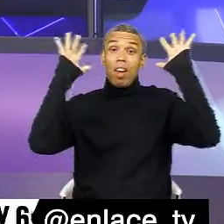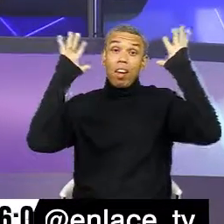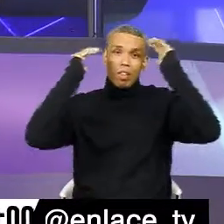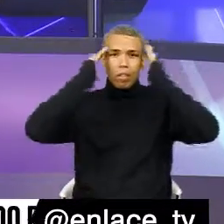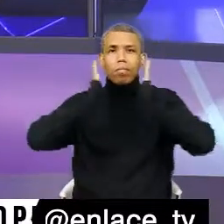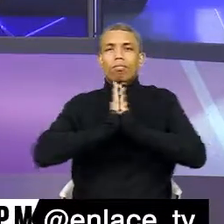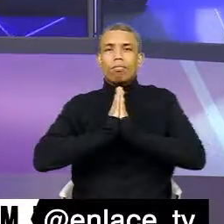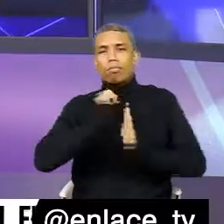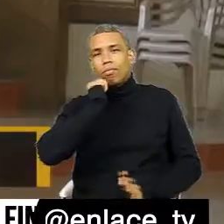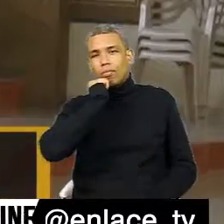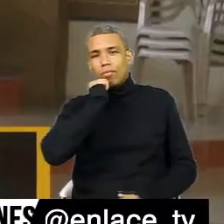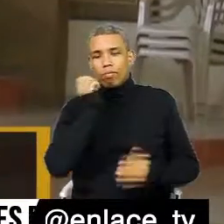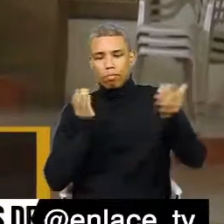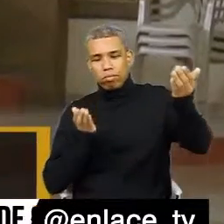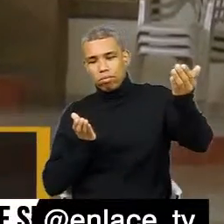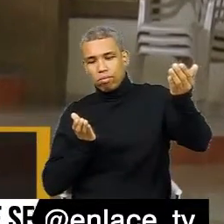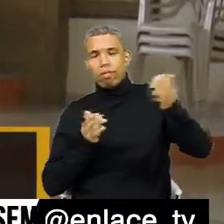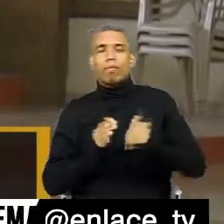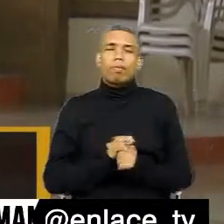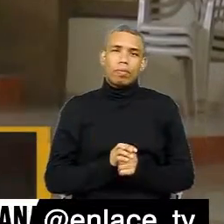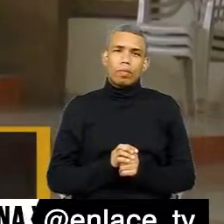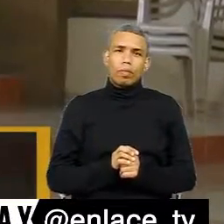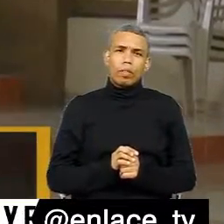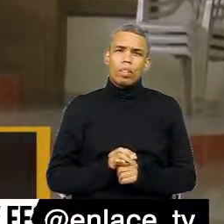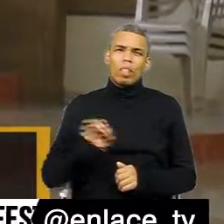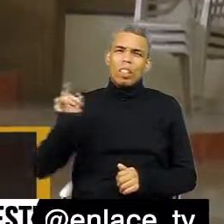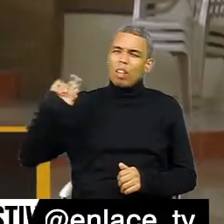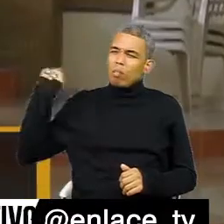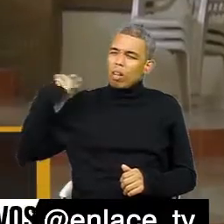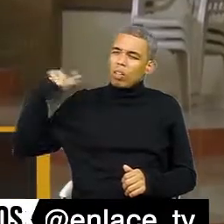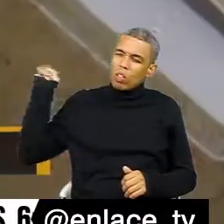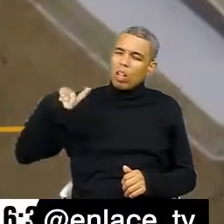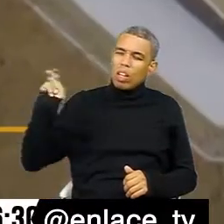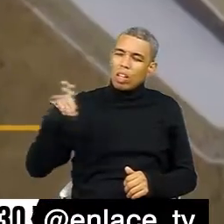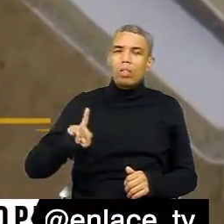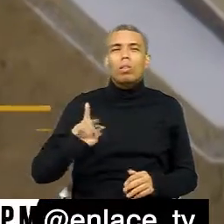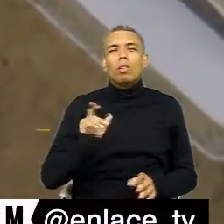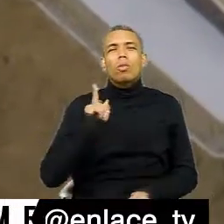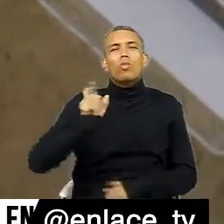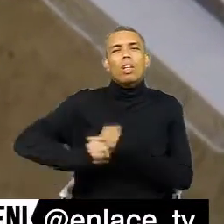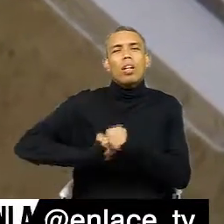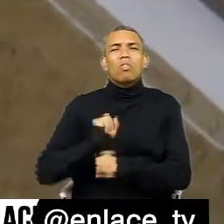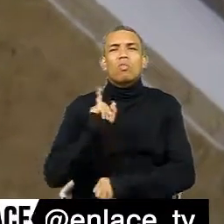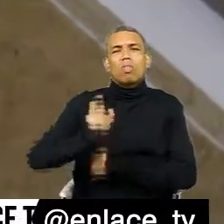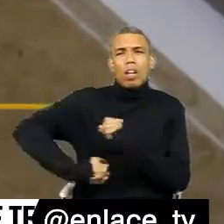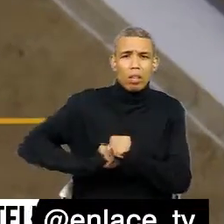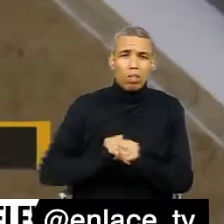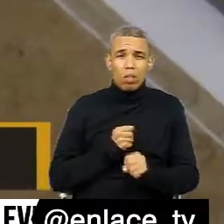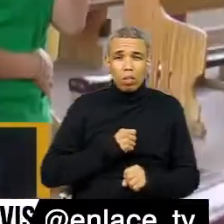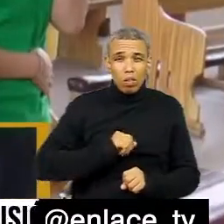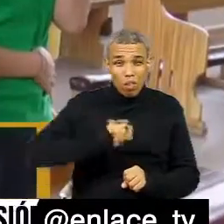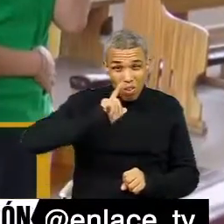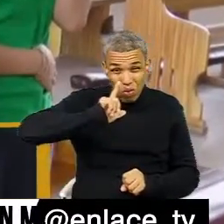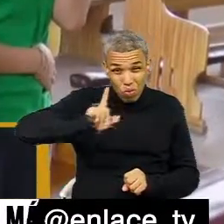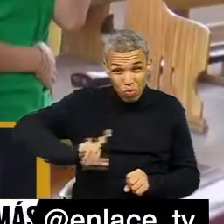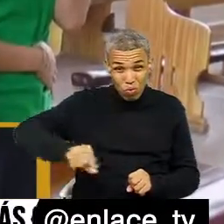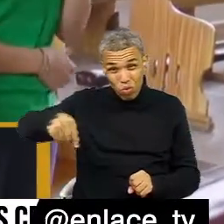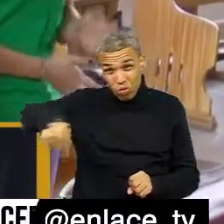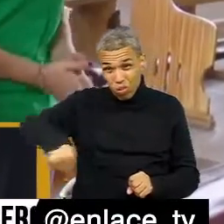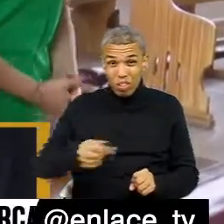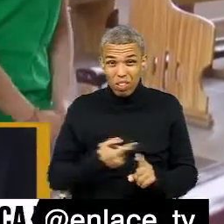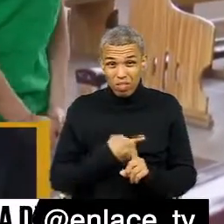Carmen. Desde hace varios siglos el mundo celebra el 16 de julio el Día de Nuestra Señora del Monte Carmelo, denominada como la Virgen